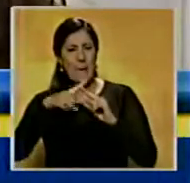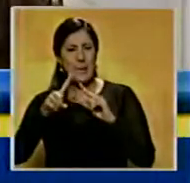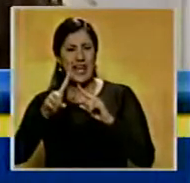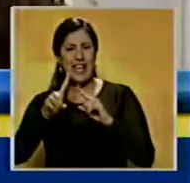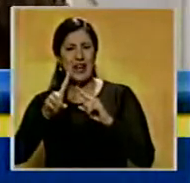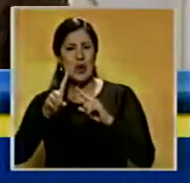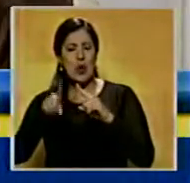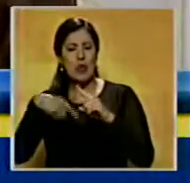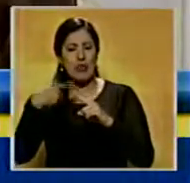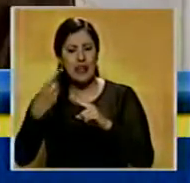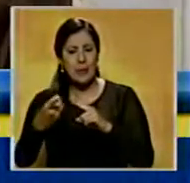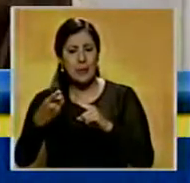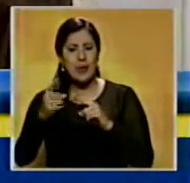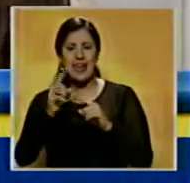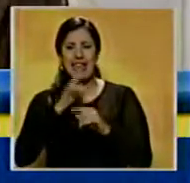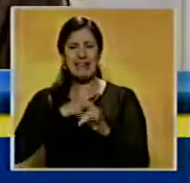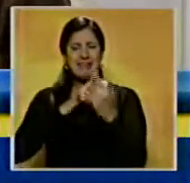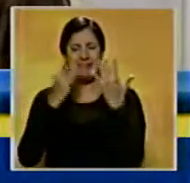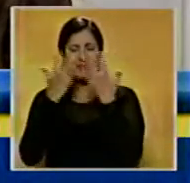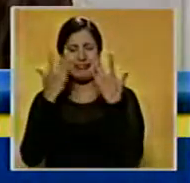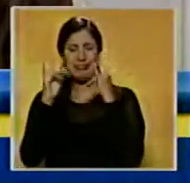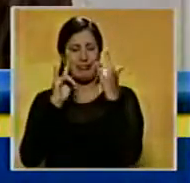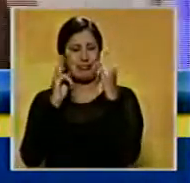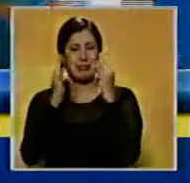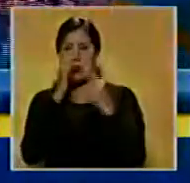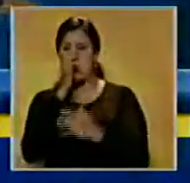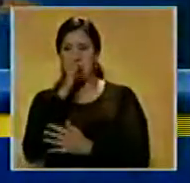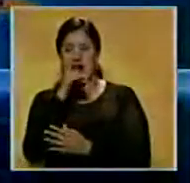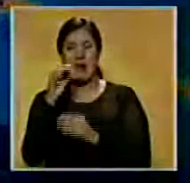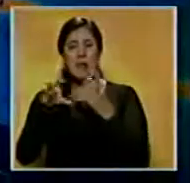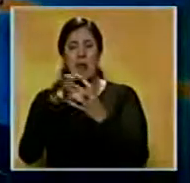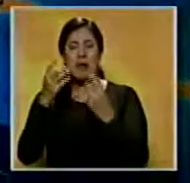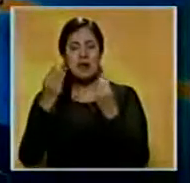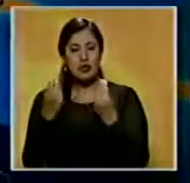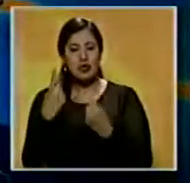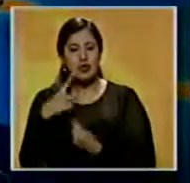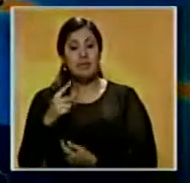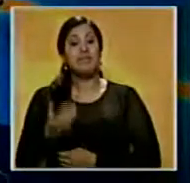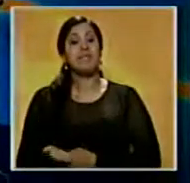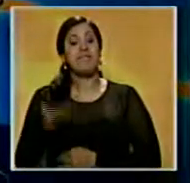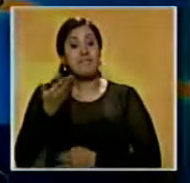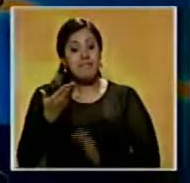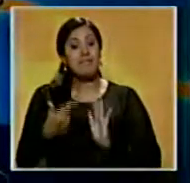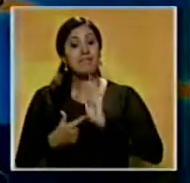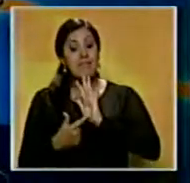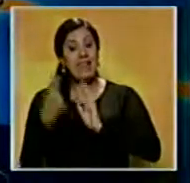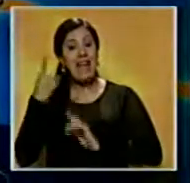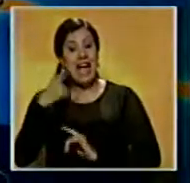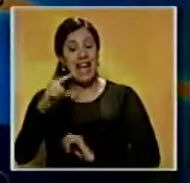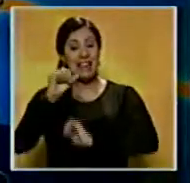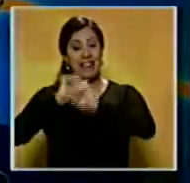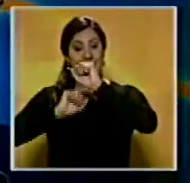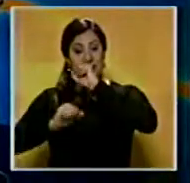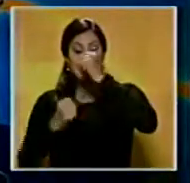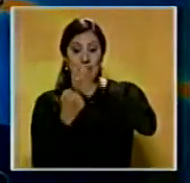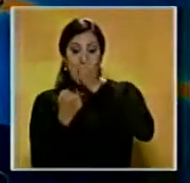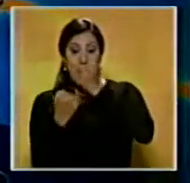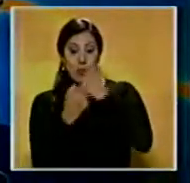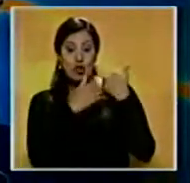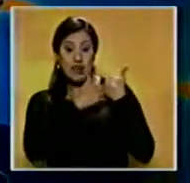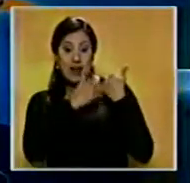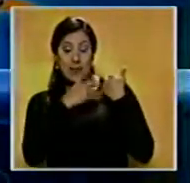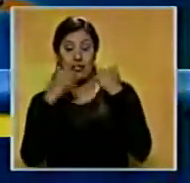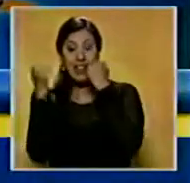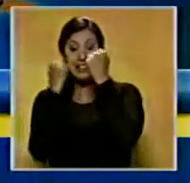estás plenamente con él porque hay estos problemas. Es importante resaltar que existen defensorías que se encargan de